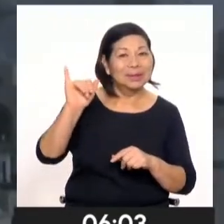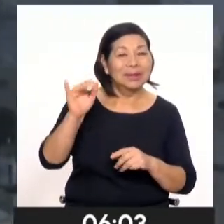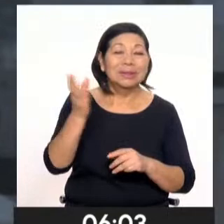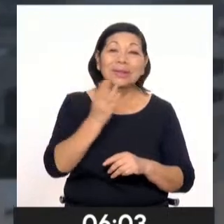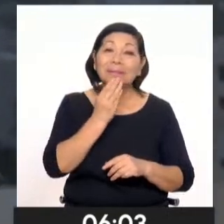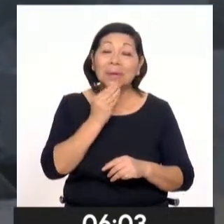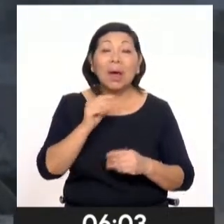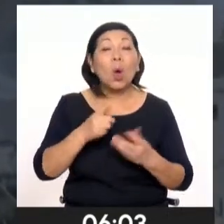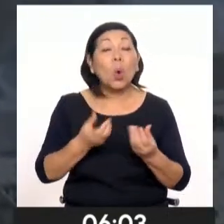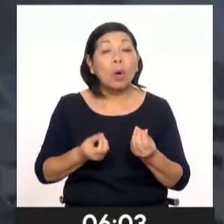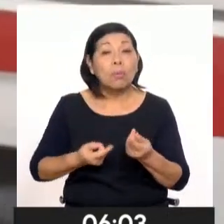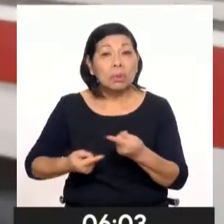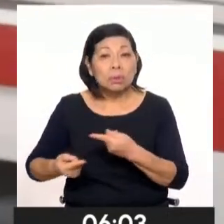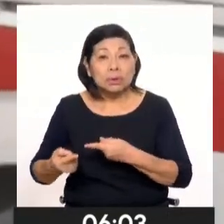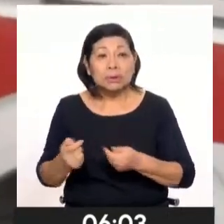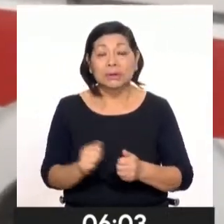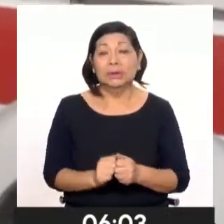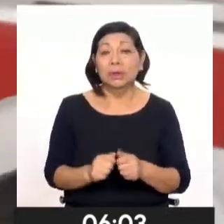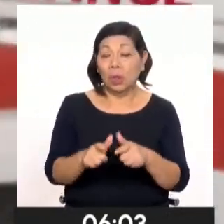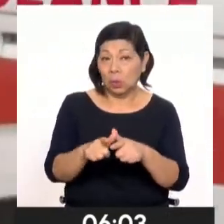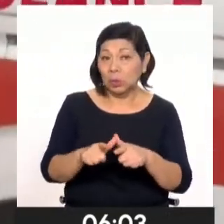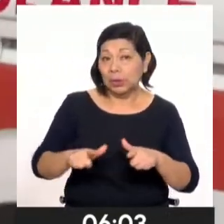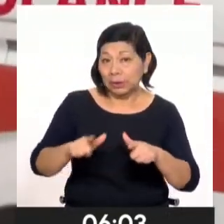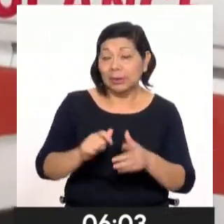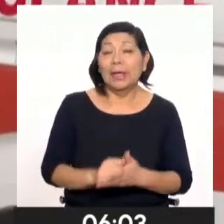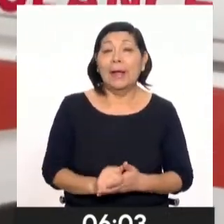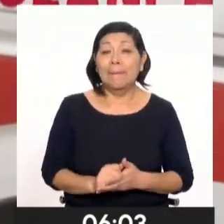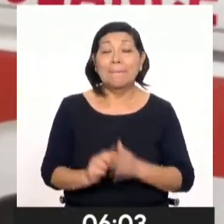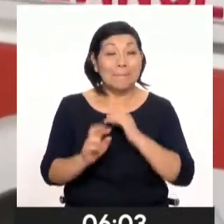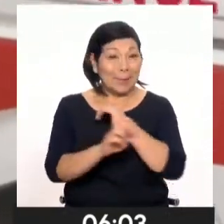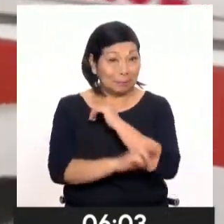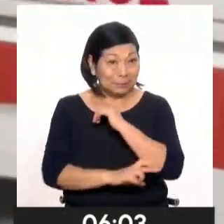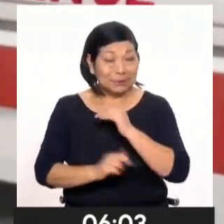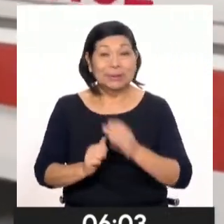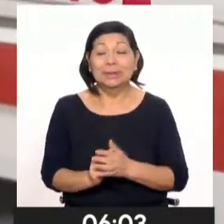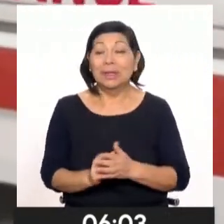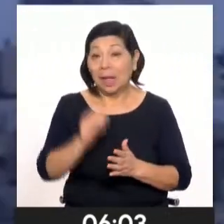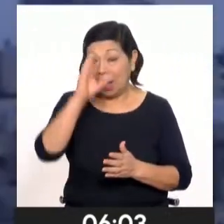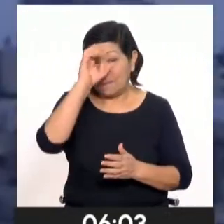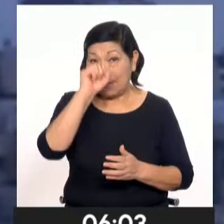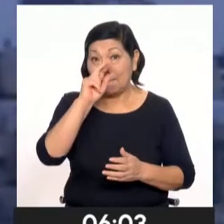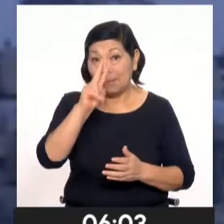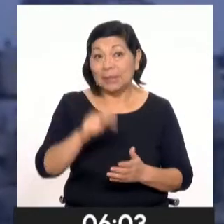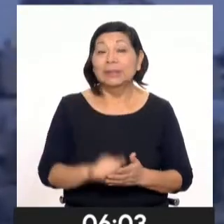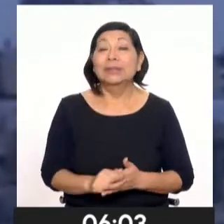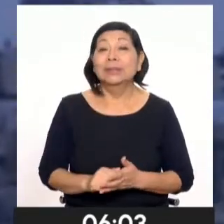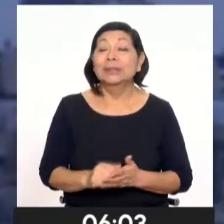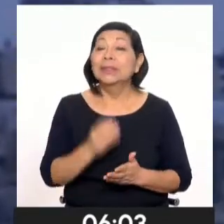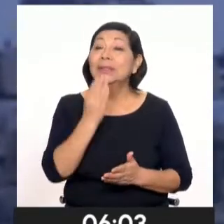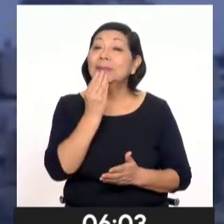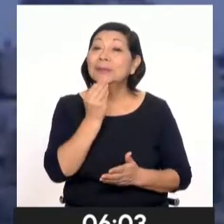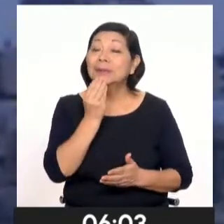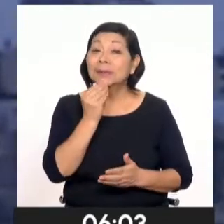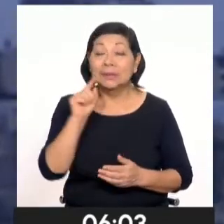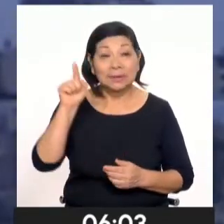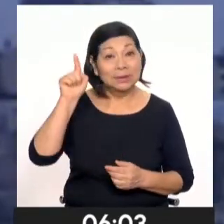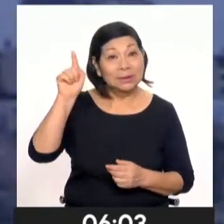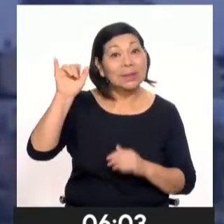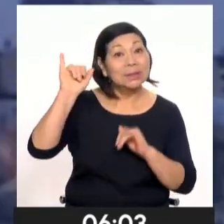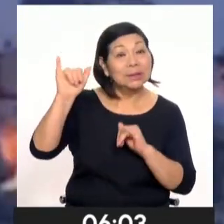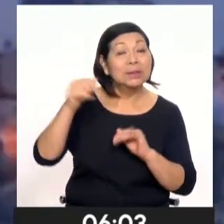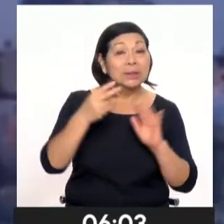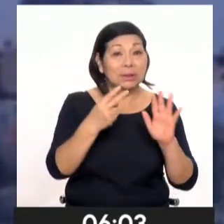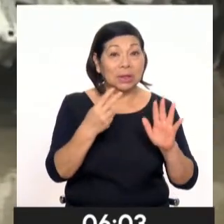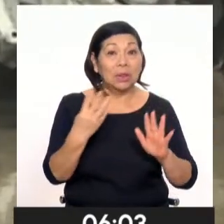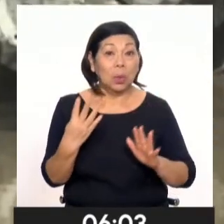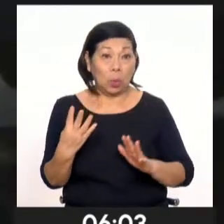y desplazamientos fuera de dicho país. De la misma manera, la Embajada de Perú en Israel informó que en la víspera